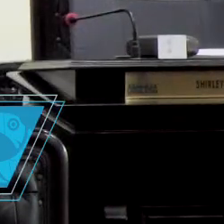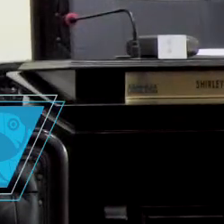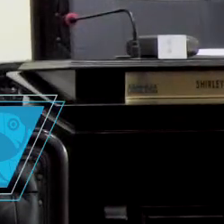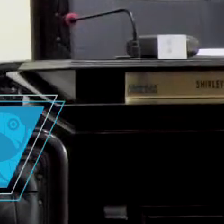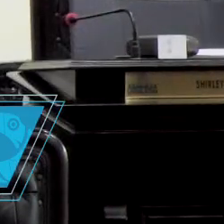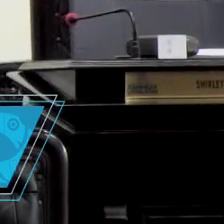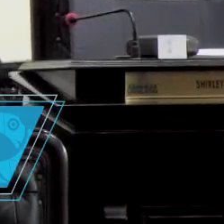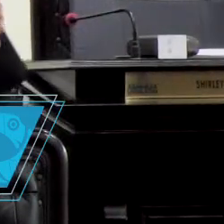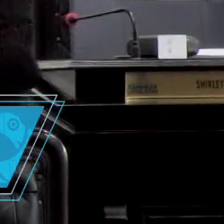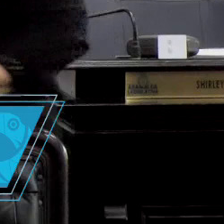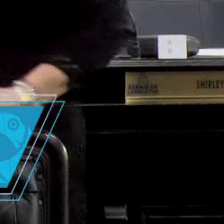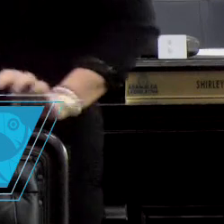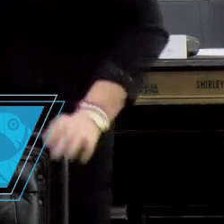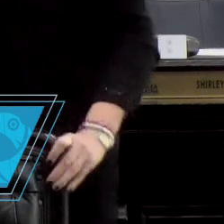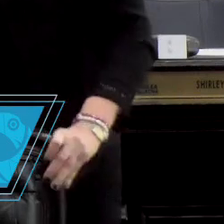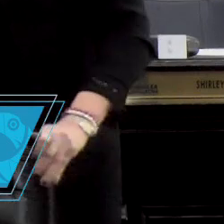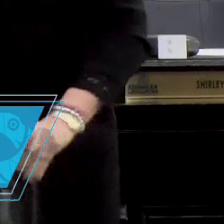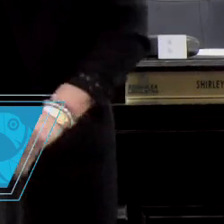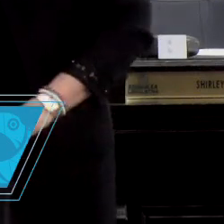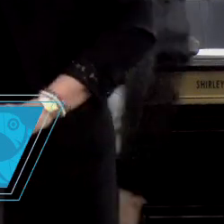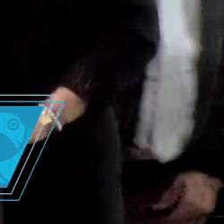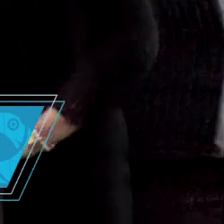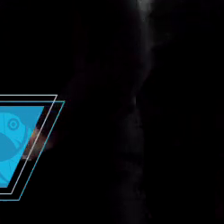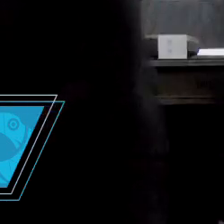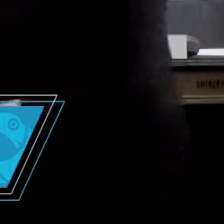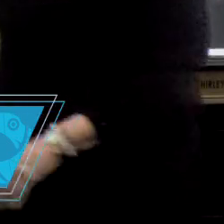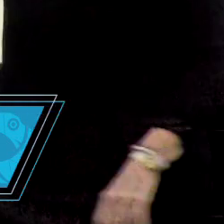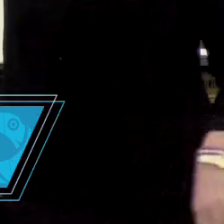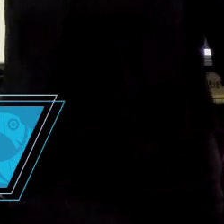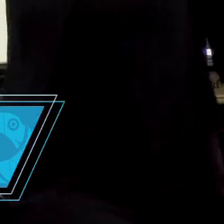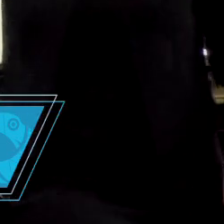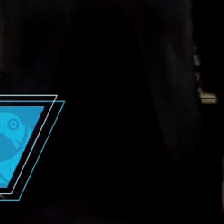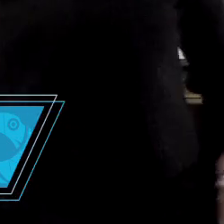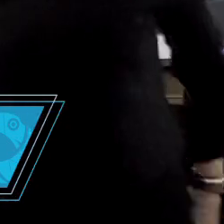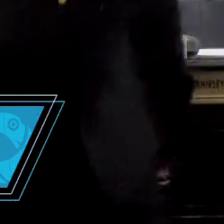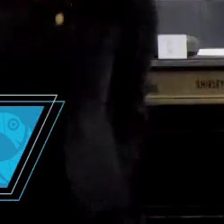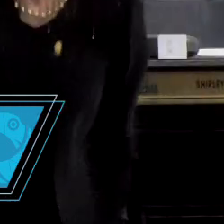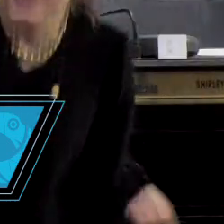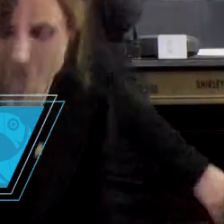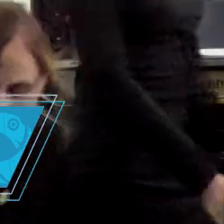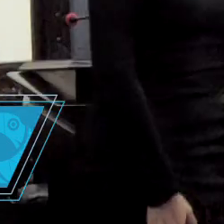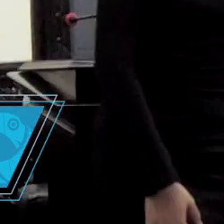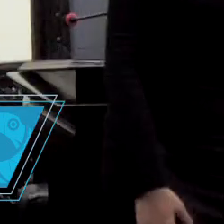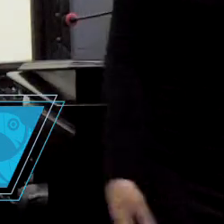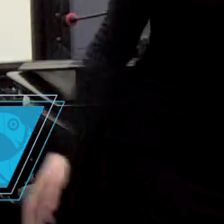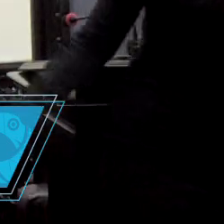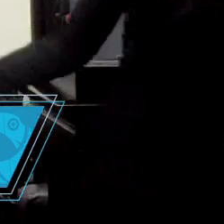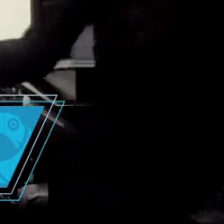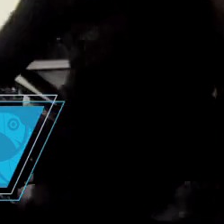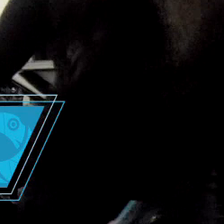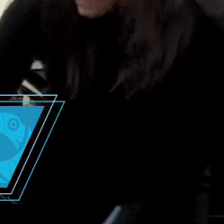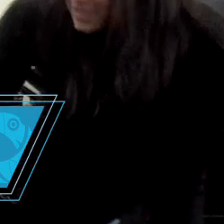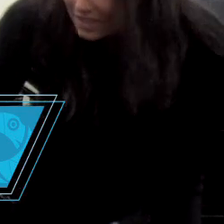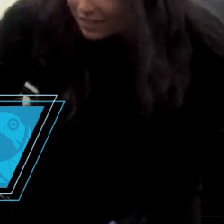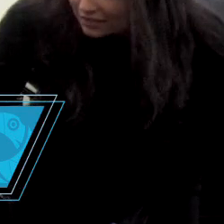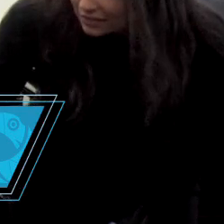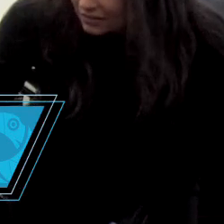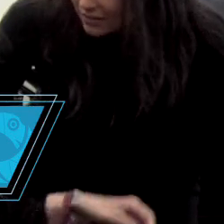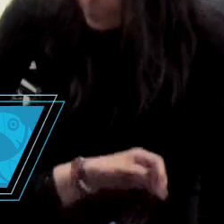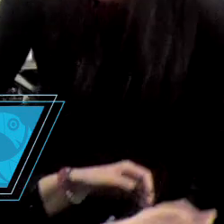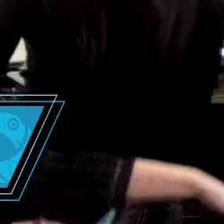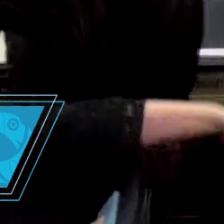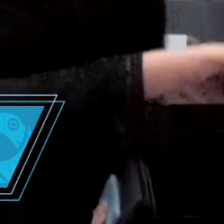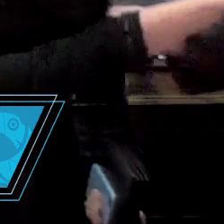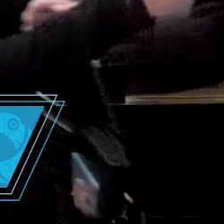planteado, a mí me parece que lo más relevante es que el PUS sí queda como un partido de oposición, por lo menos a nivel... Está